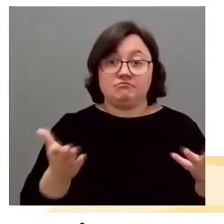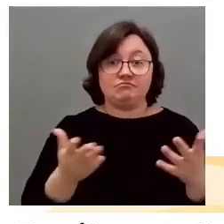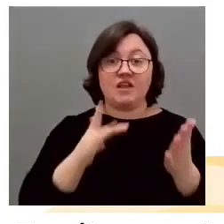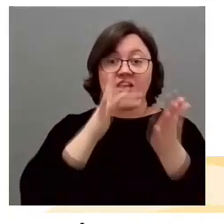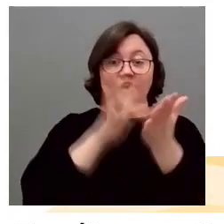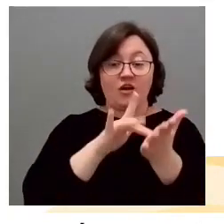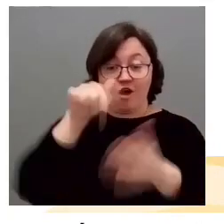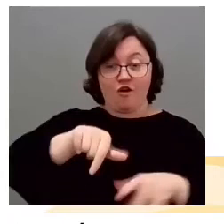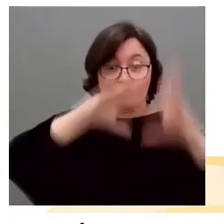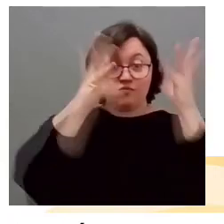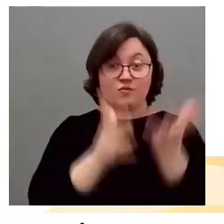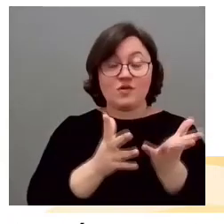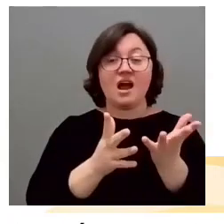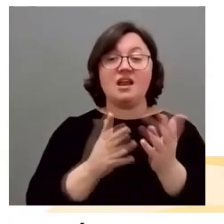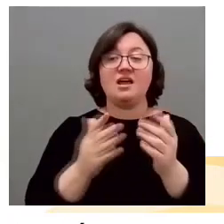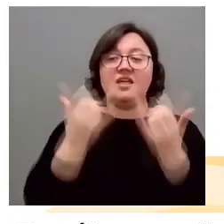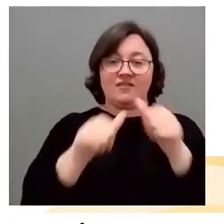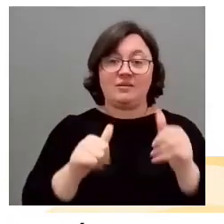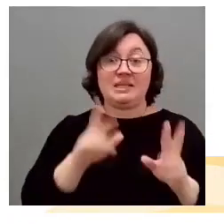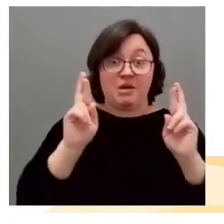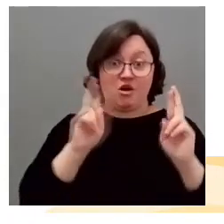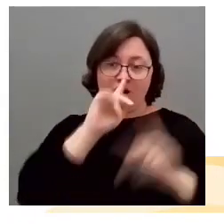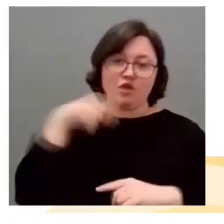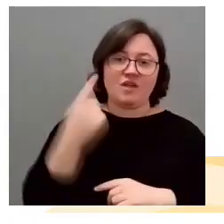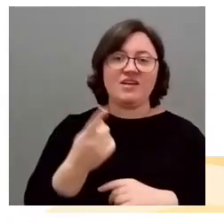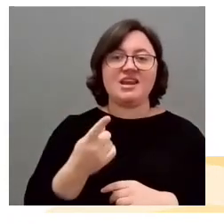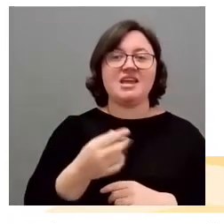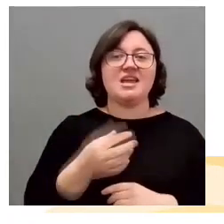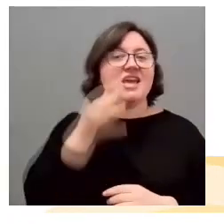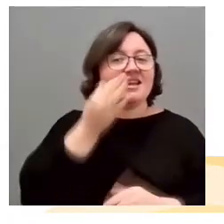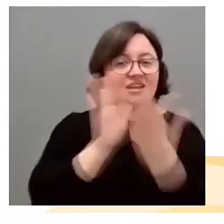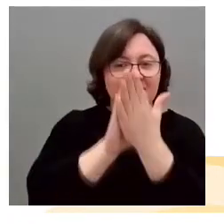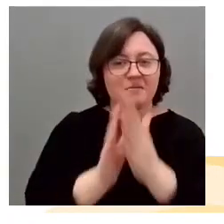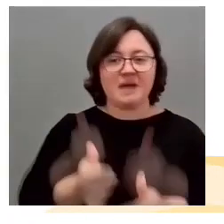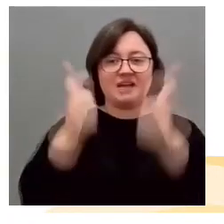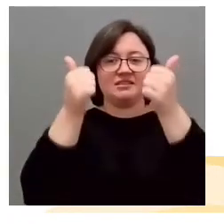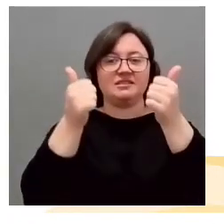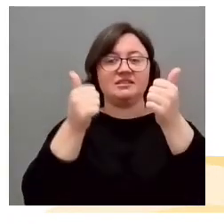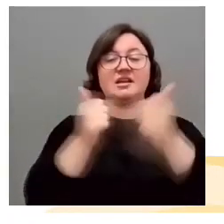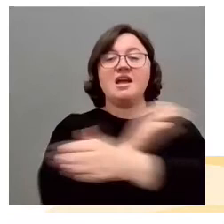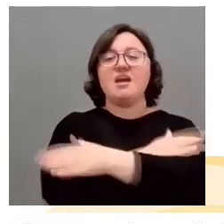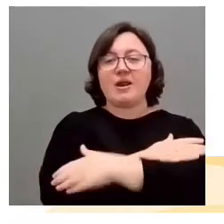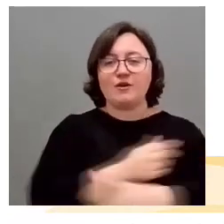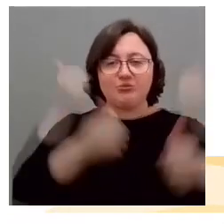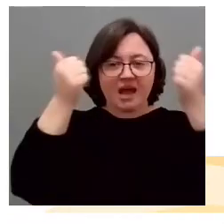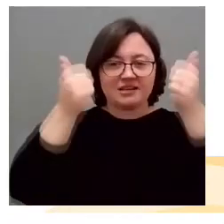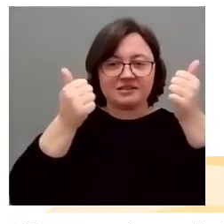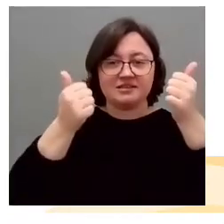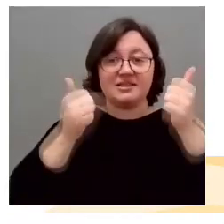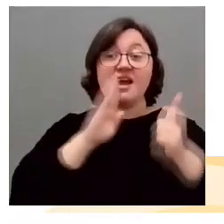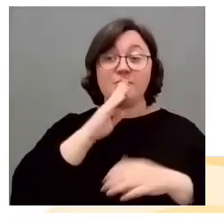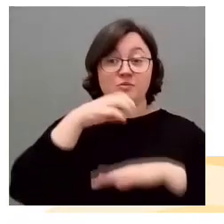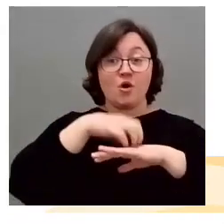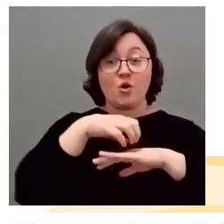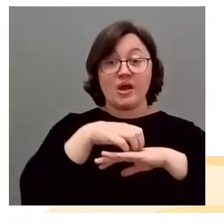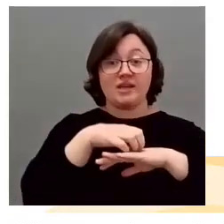con vosotros este día, y espero que el año que viene lo celebremos de una manera más presencial, más abrazos, y como nos decía Luis, pues